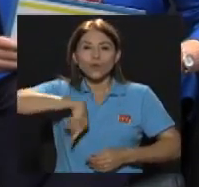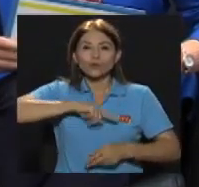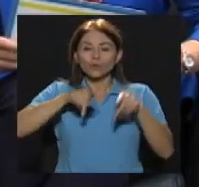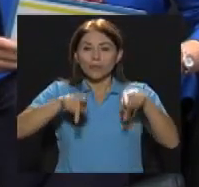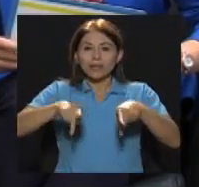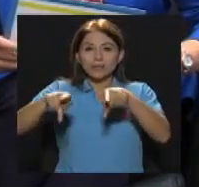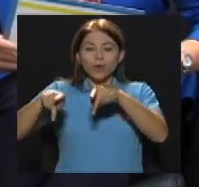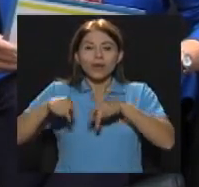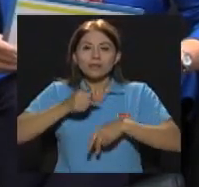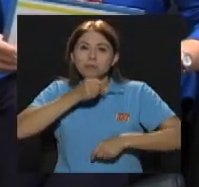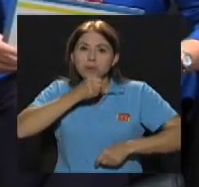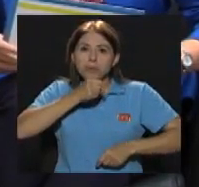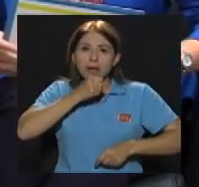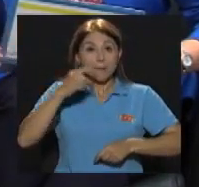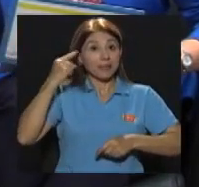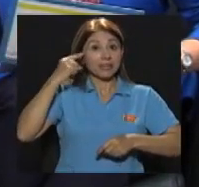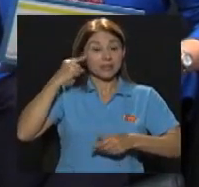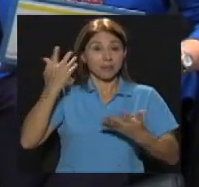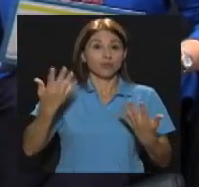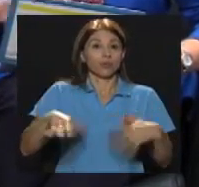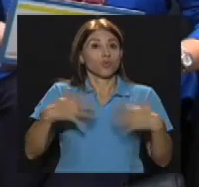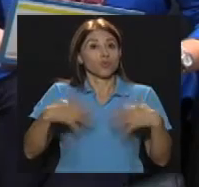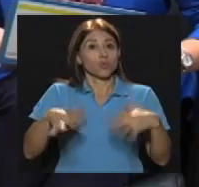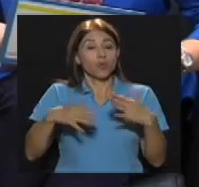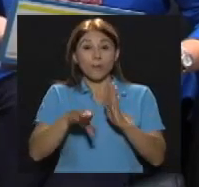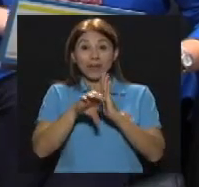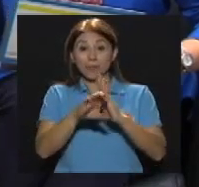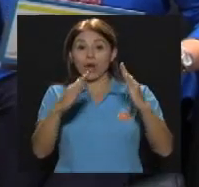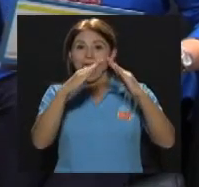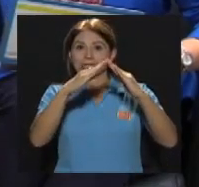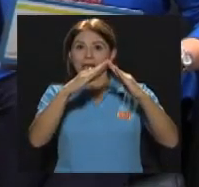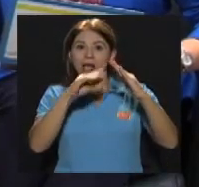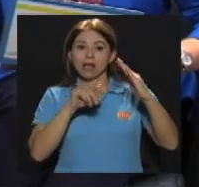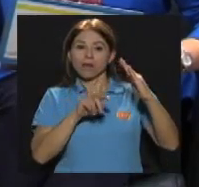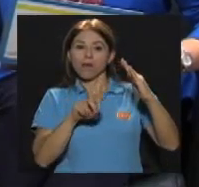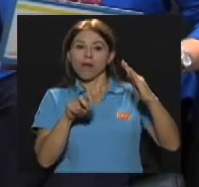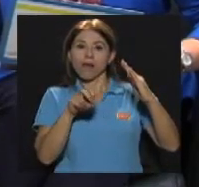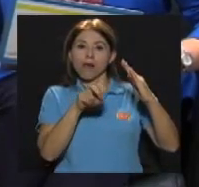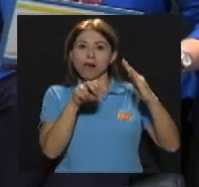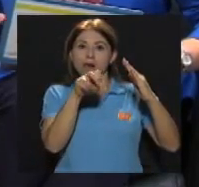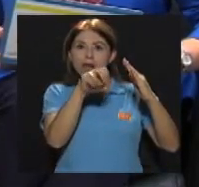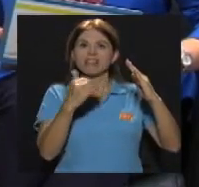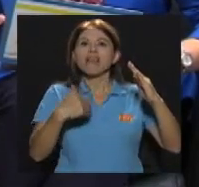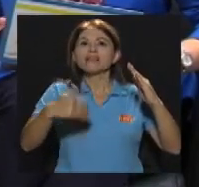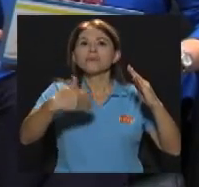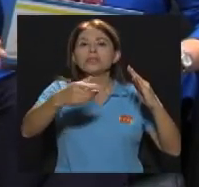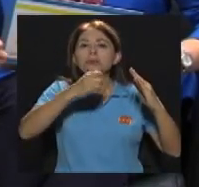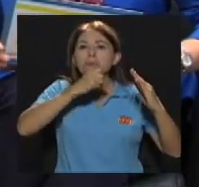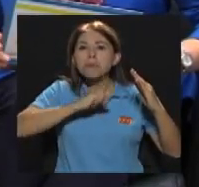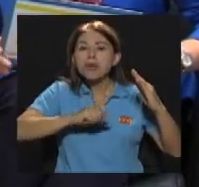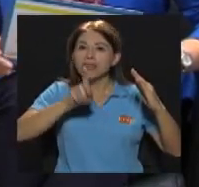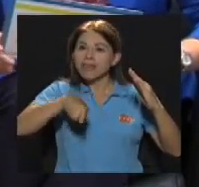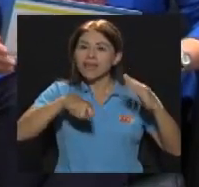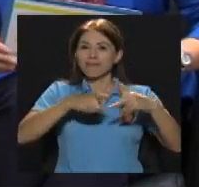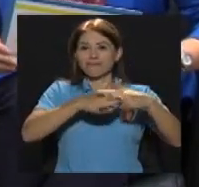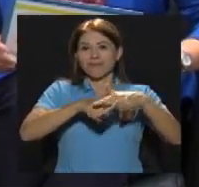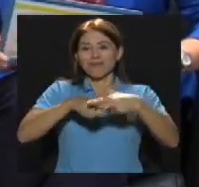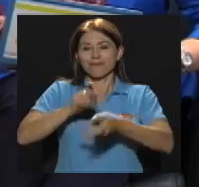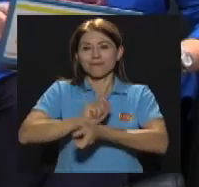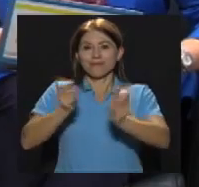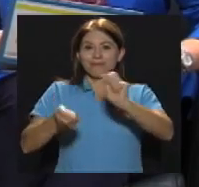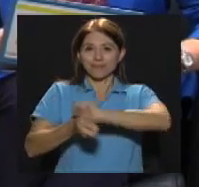Son escaleras, gradas que quedan en esa casa y que se tienen que hacer esas remodelaciones después, ¿verdad? Y que no lo pensamos en el momento